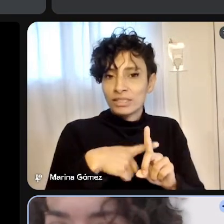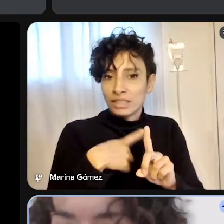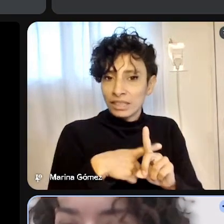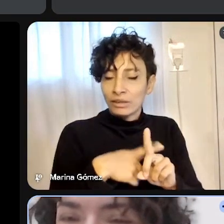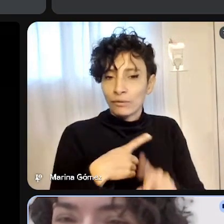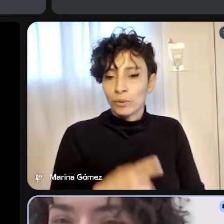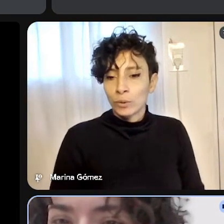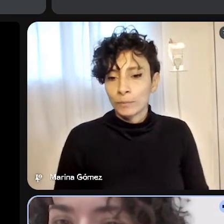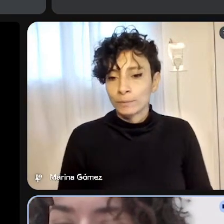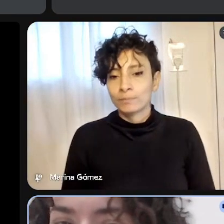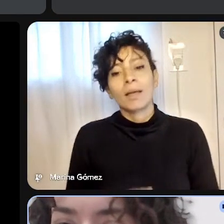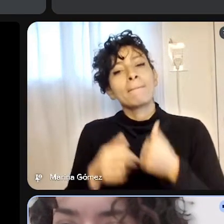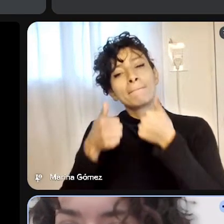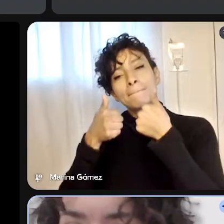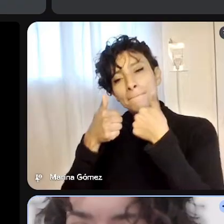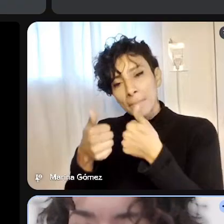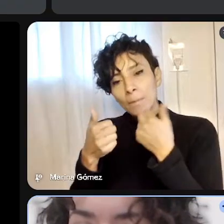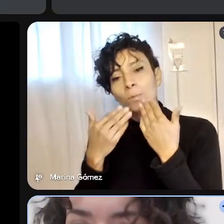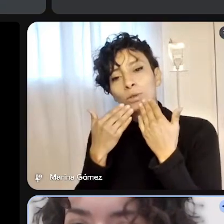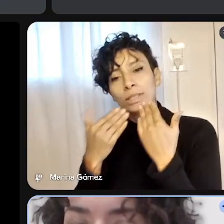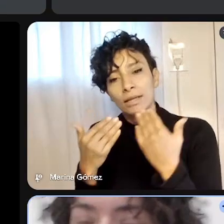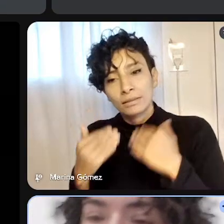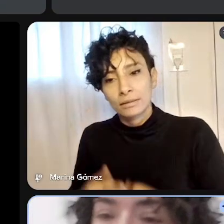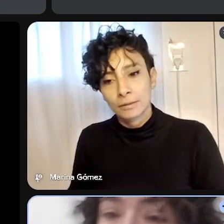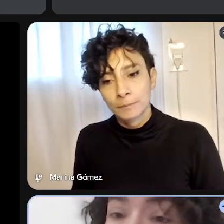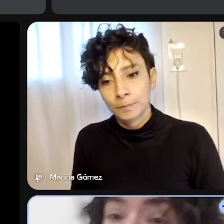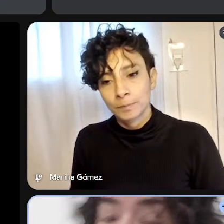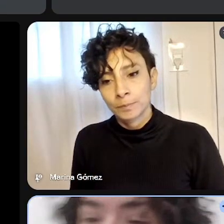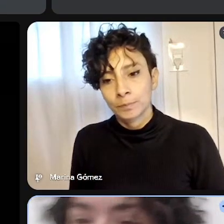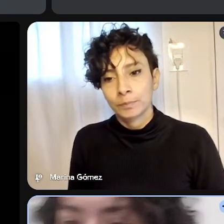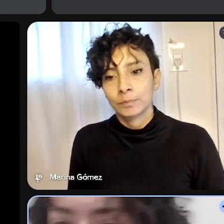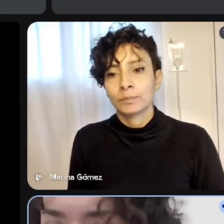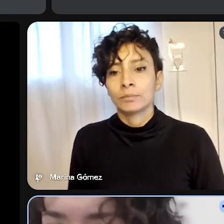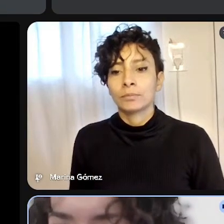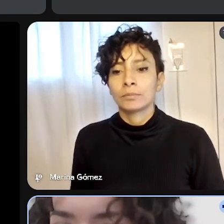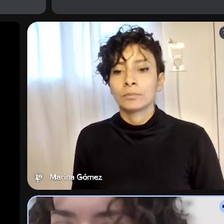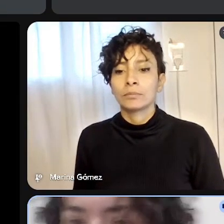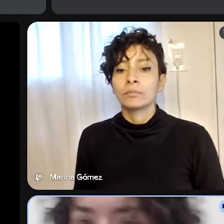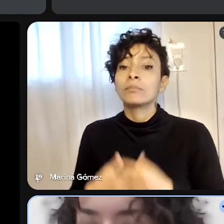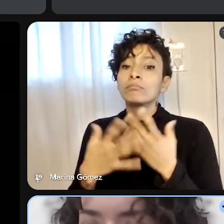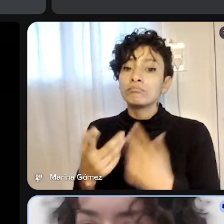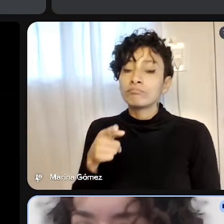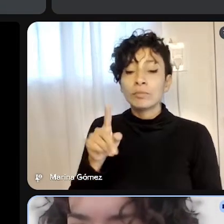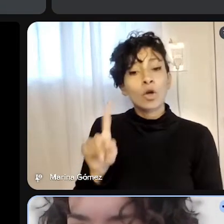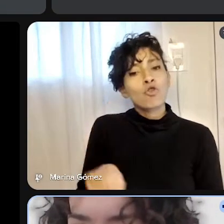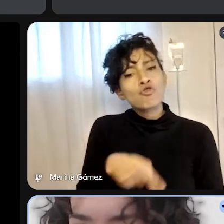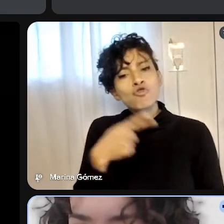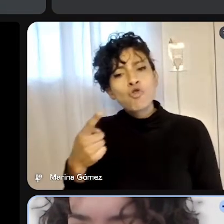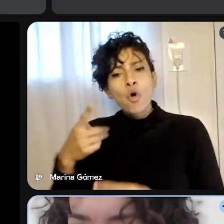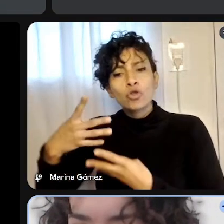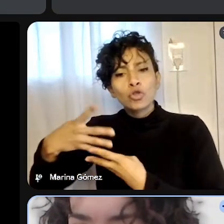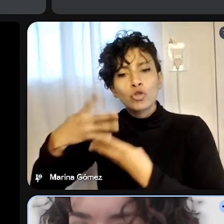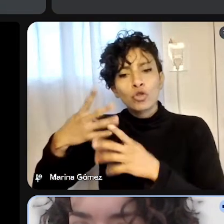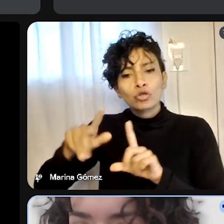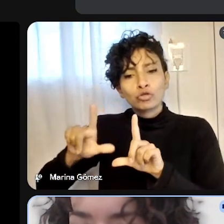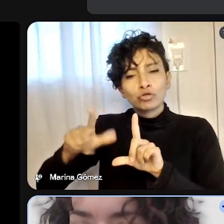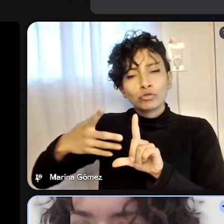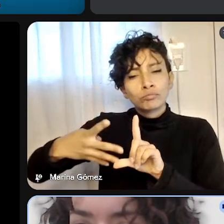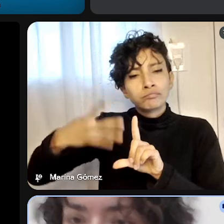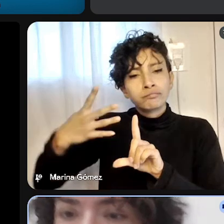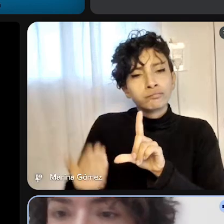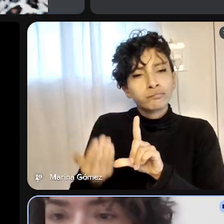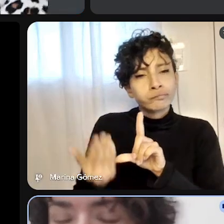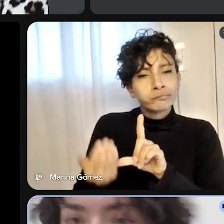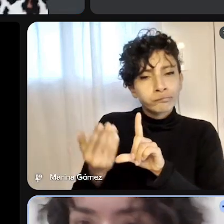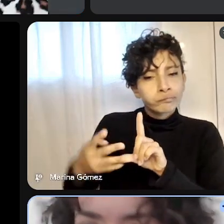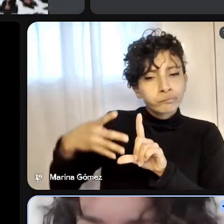bien. Muchas gracias, Miguel. No, por favor. Hay otros comentarios, si me los